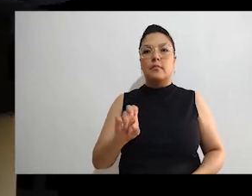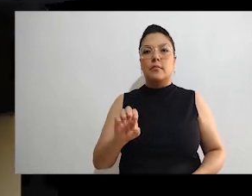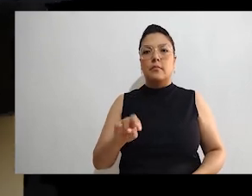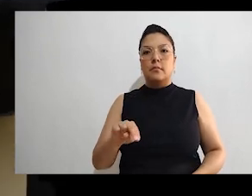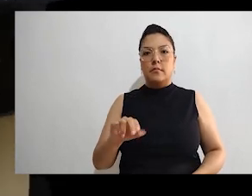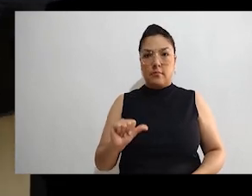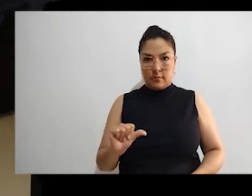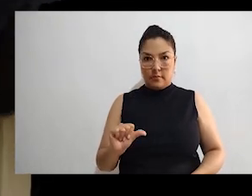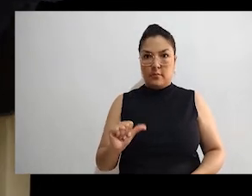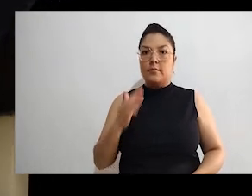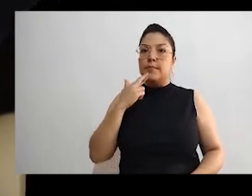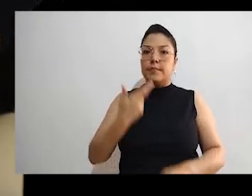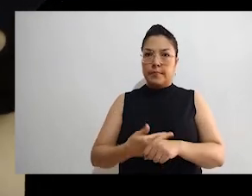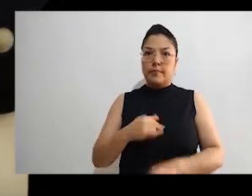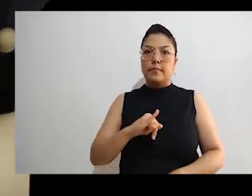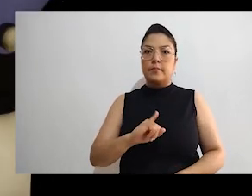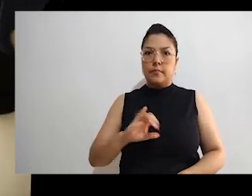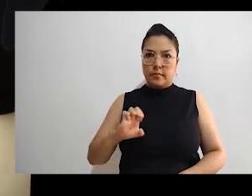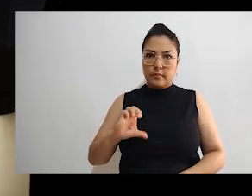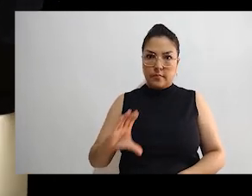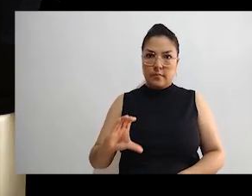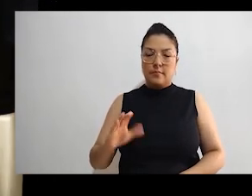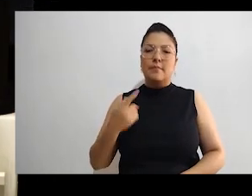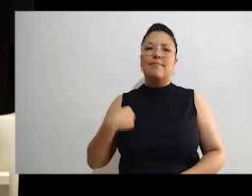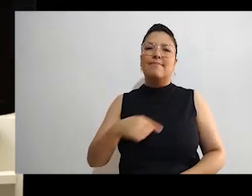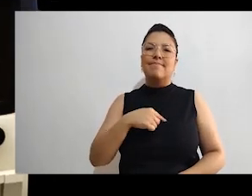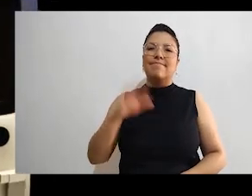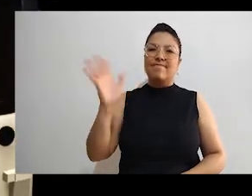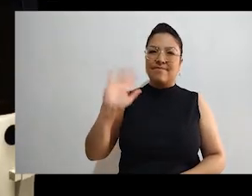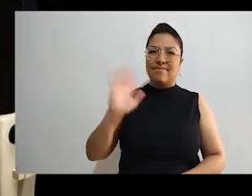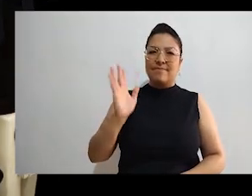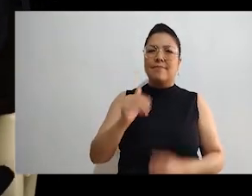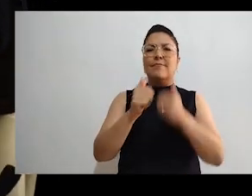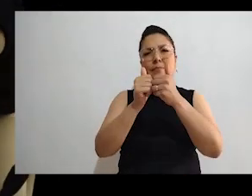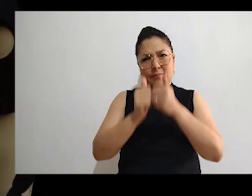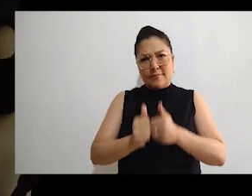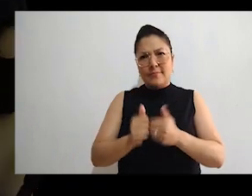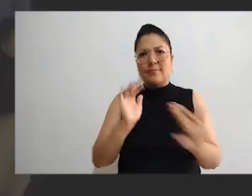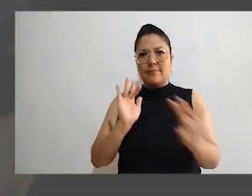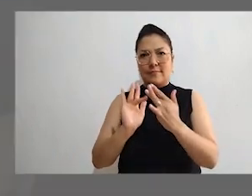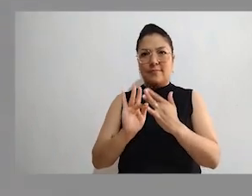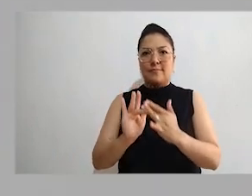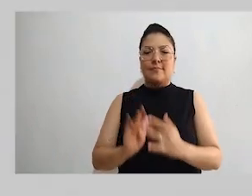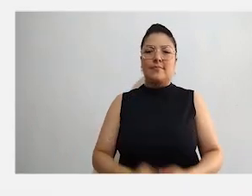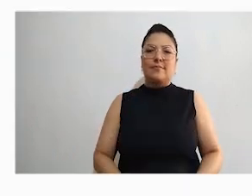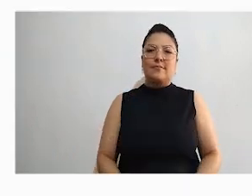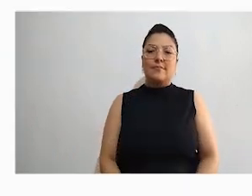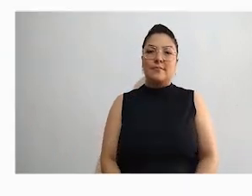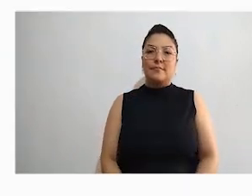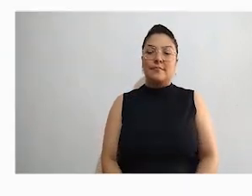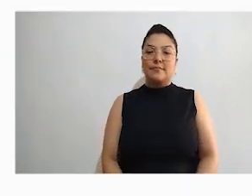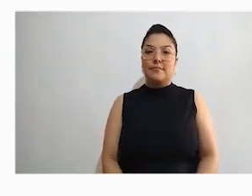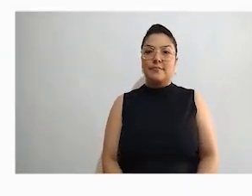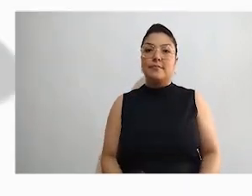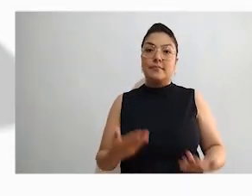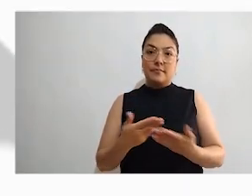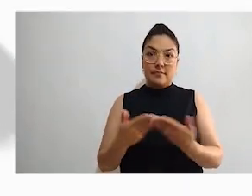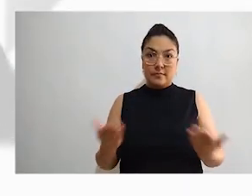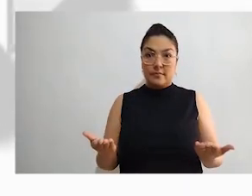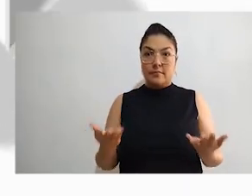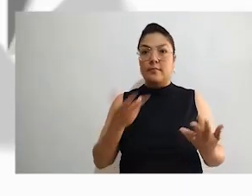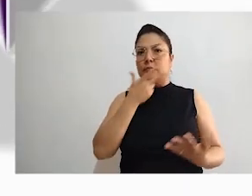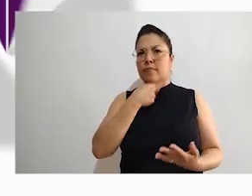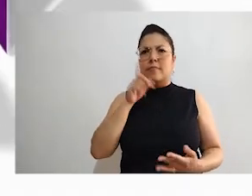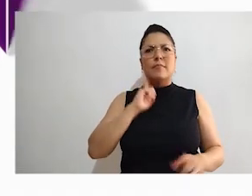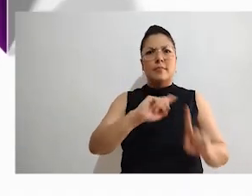producción del Instituto Electoral de Coahuila. Como siempre, les saludamos y le invitamos a que se quede con nosotros. Protagonistas de la